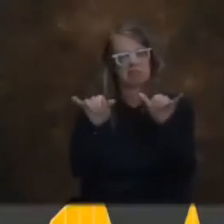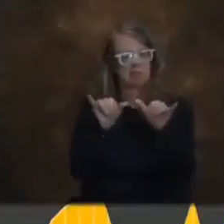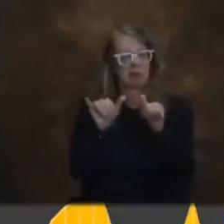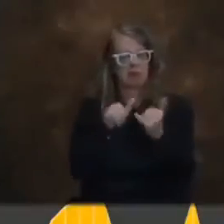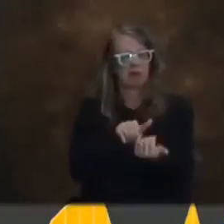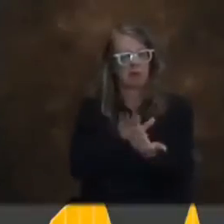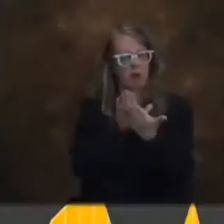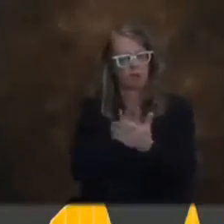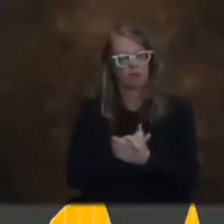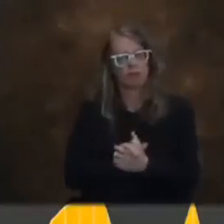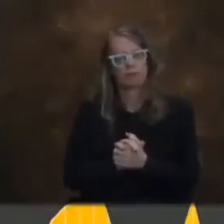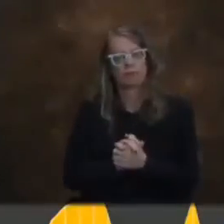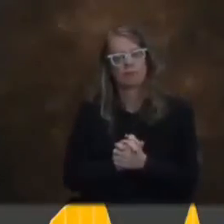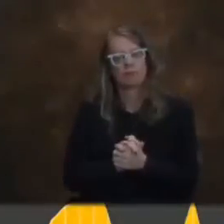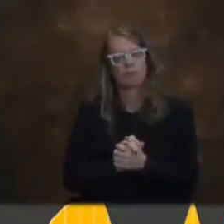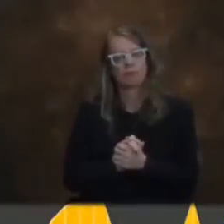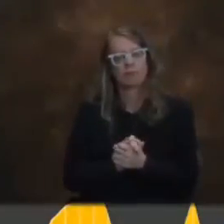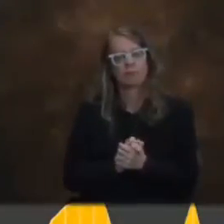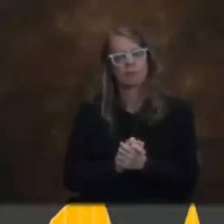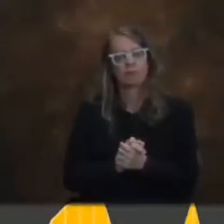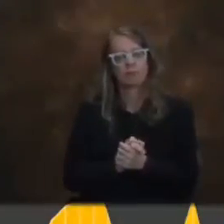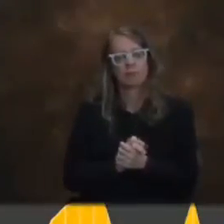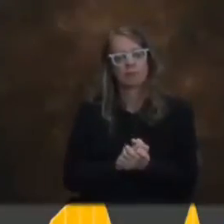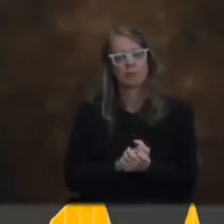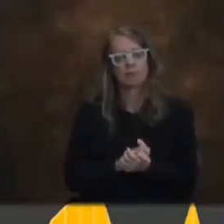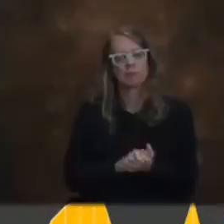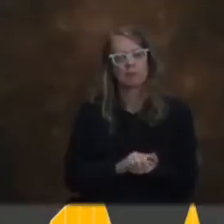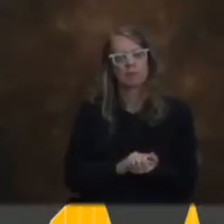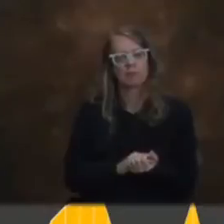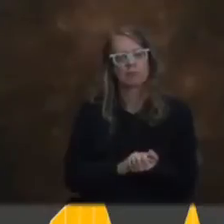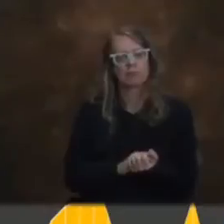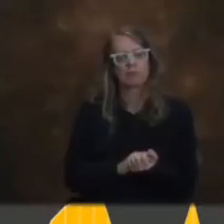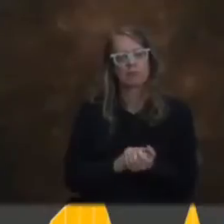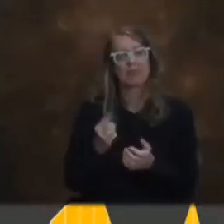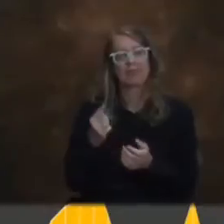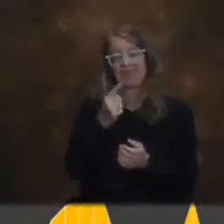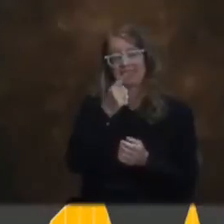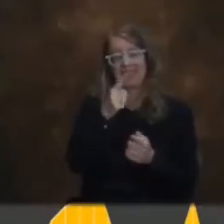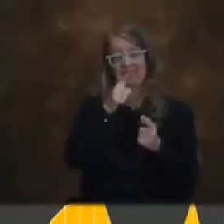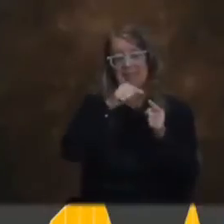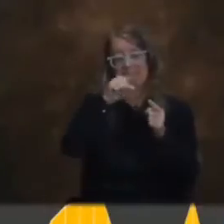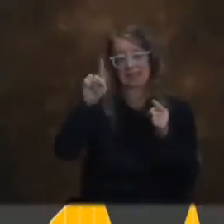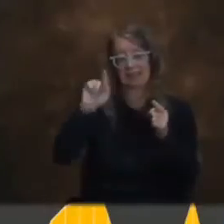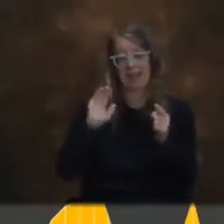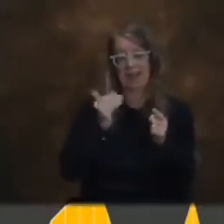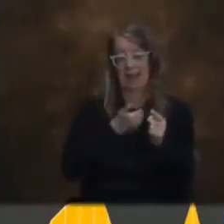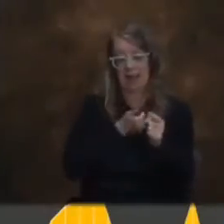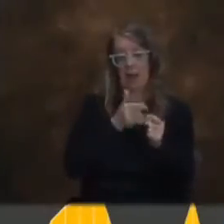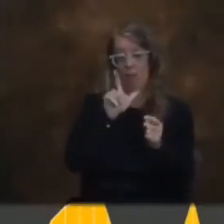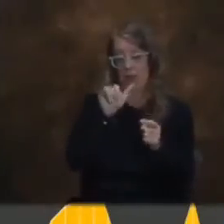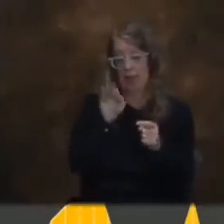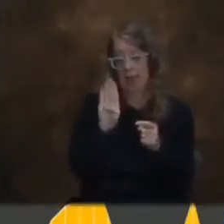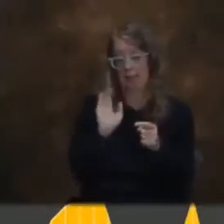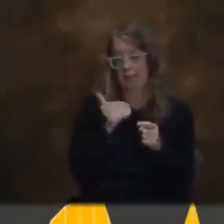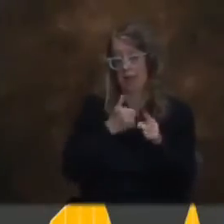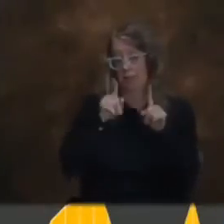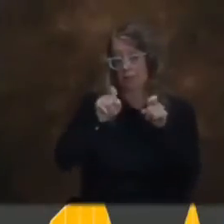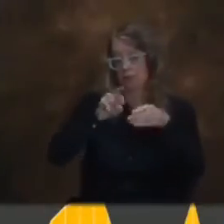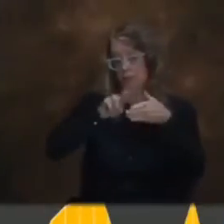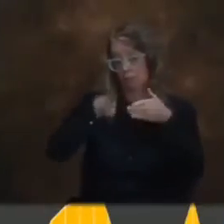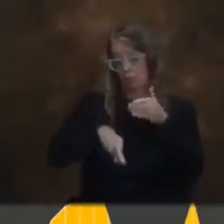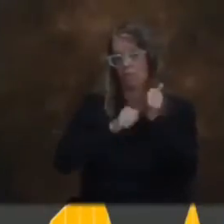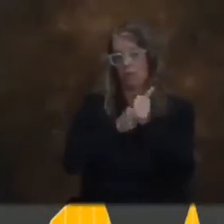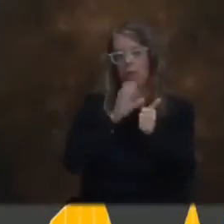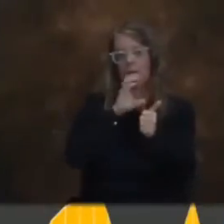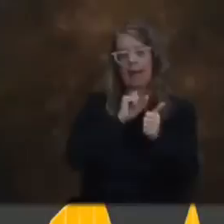poder entender lo que estamos viendo esos son los resultados de pruebas en nuestros laboratorios por grupos etarios los más